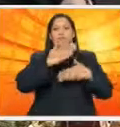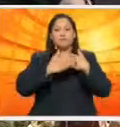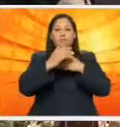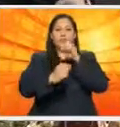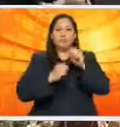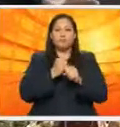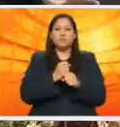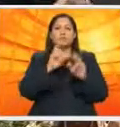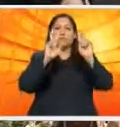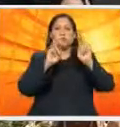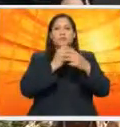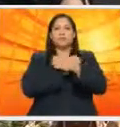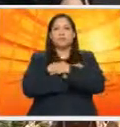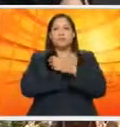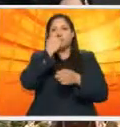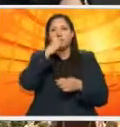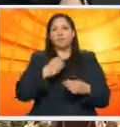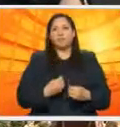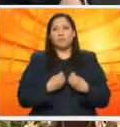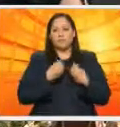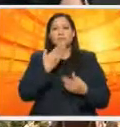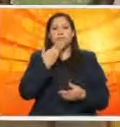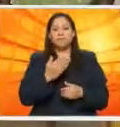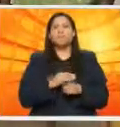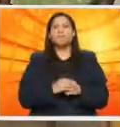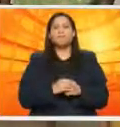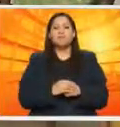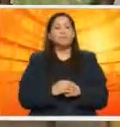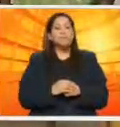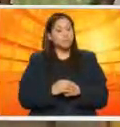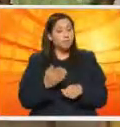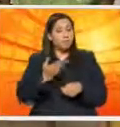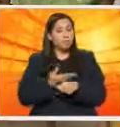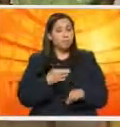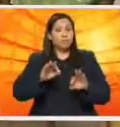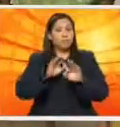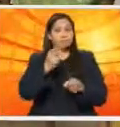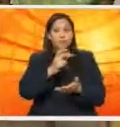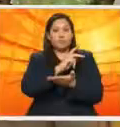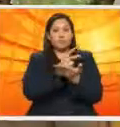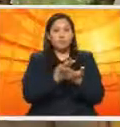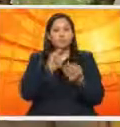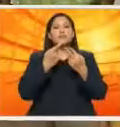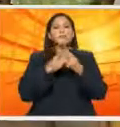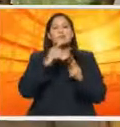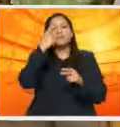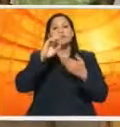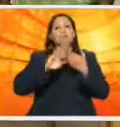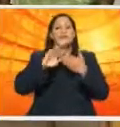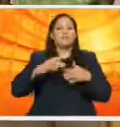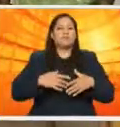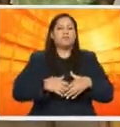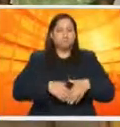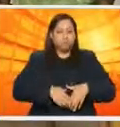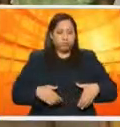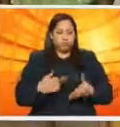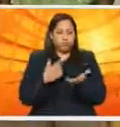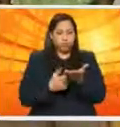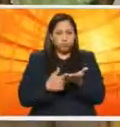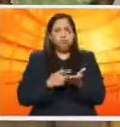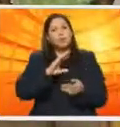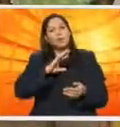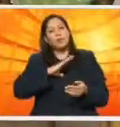es Educación para la Vida. Educación para la vida. Así es. Diego, qué importante este programa que empezó para combatir la obesidad, ahora también tiene